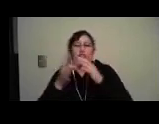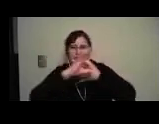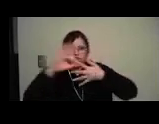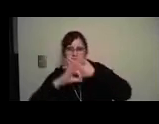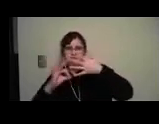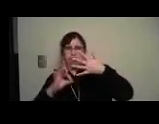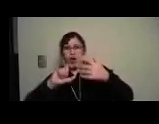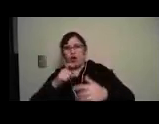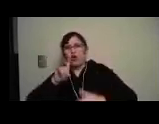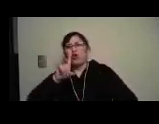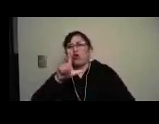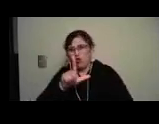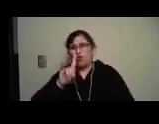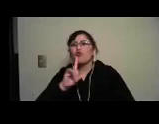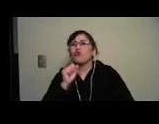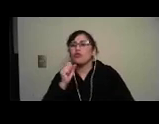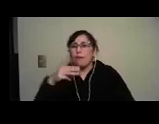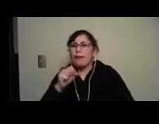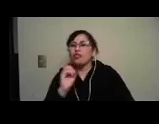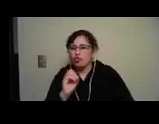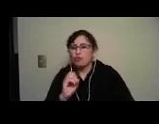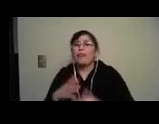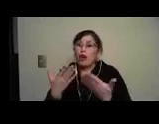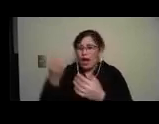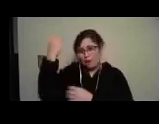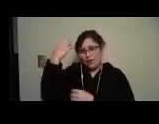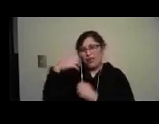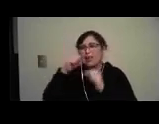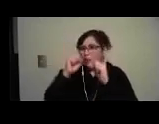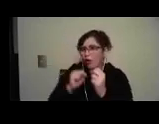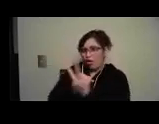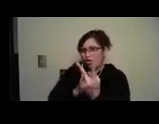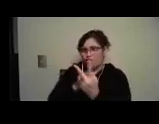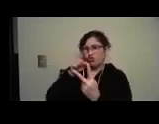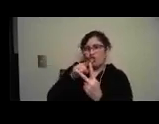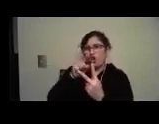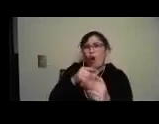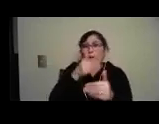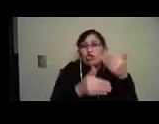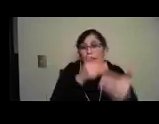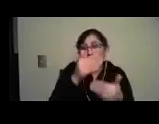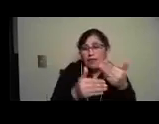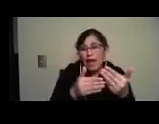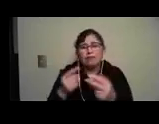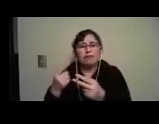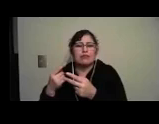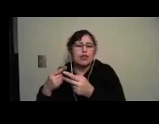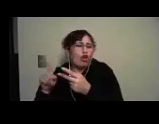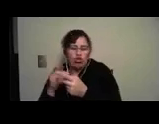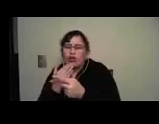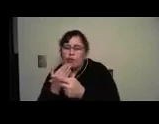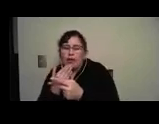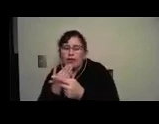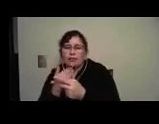procedimental, ¿ya? O explícito. Entonces, en Claro. aprendizaje procedimental está mucho más asociado a